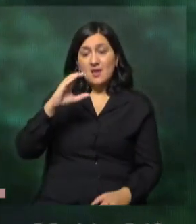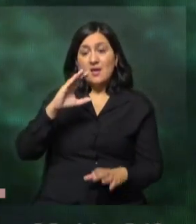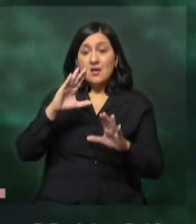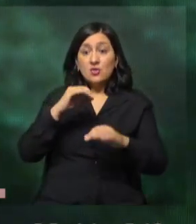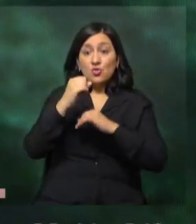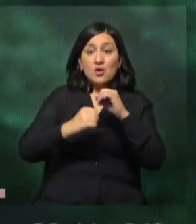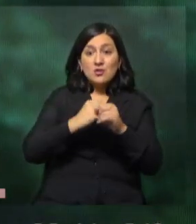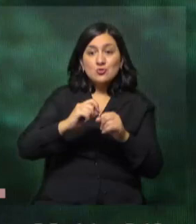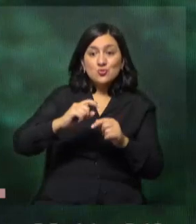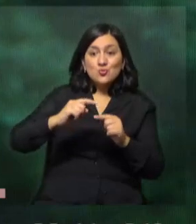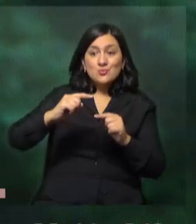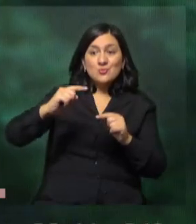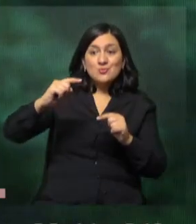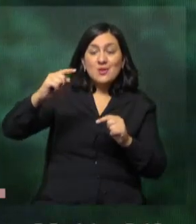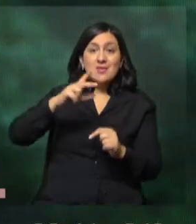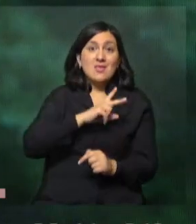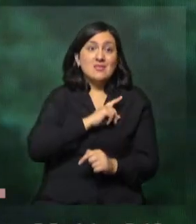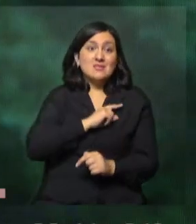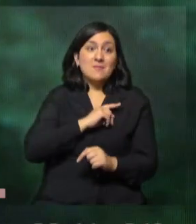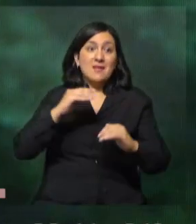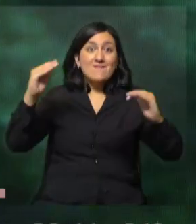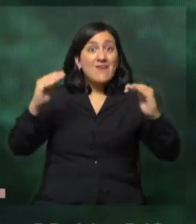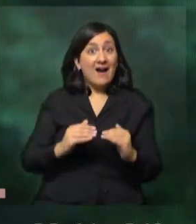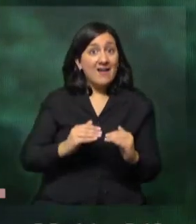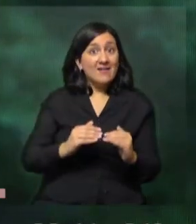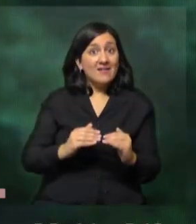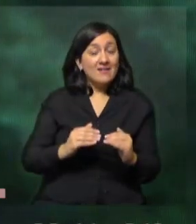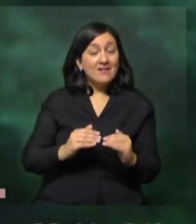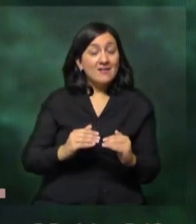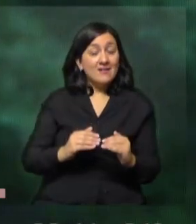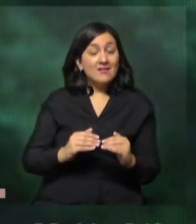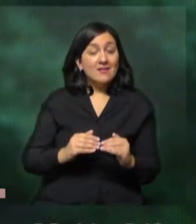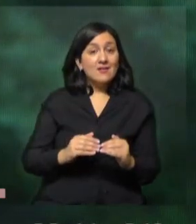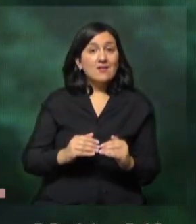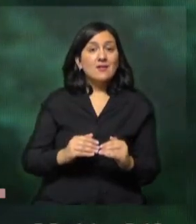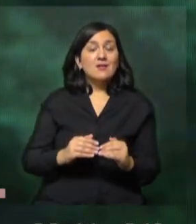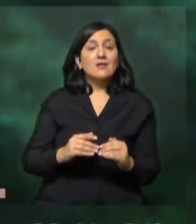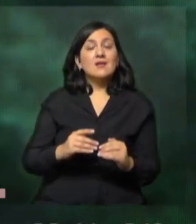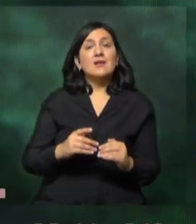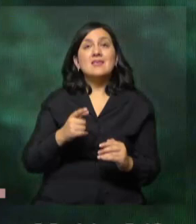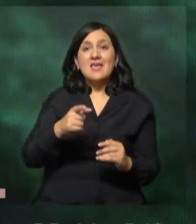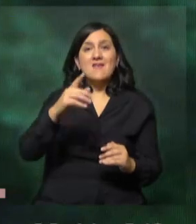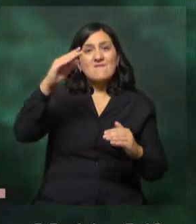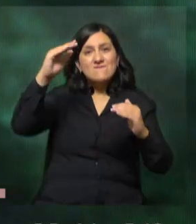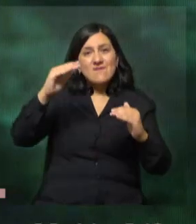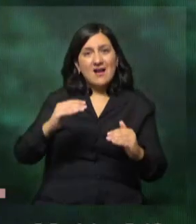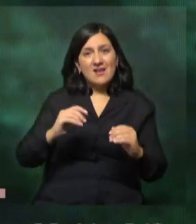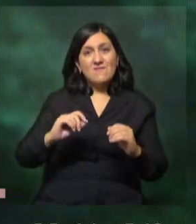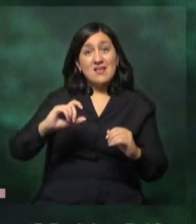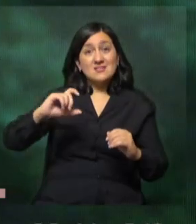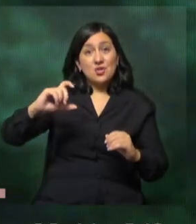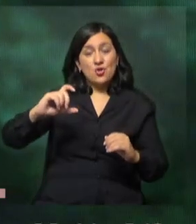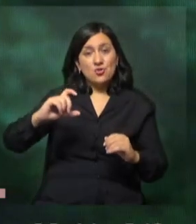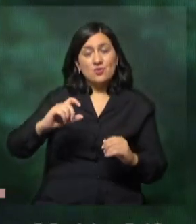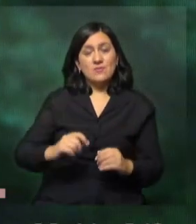y generalmente en diciembre se hace una inyección de esta característica con el UTE premia y generalmente baja. En